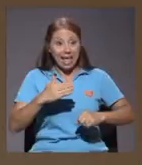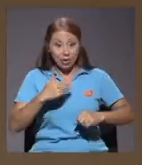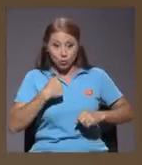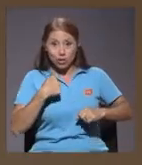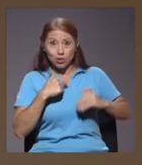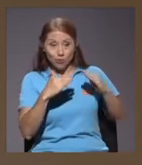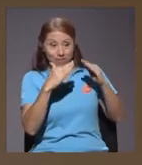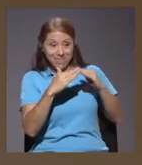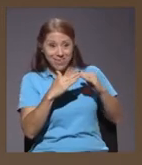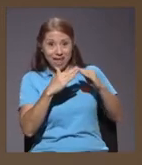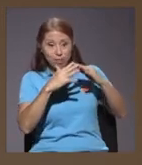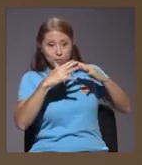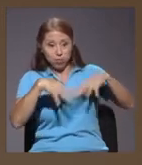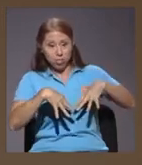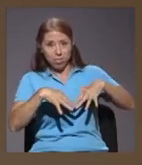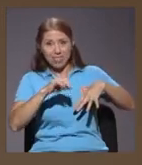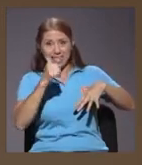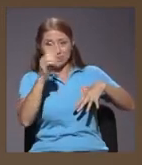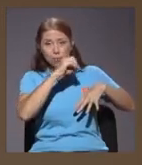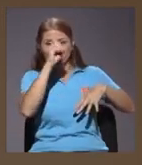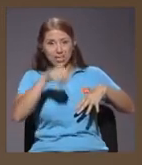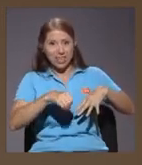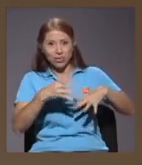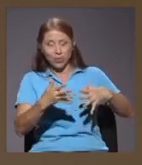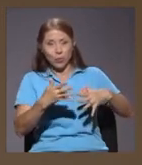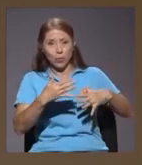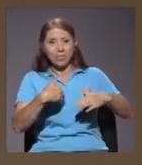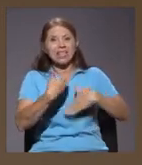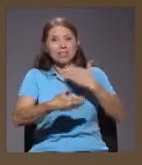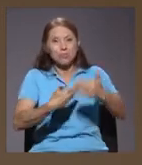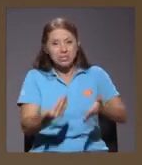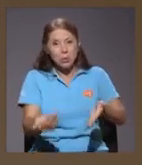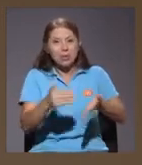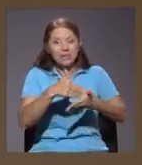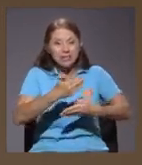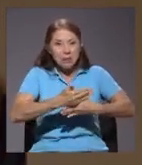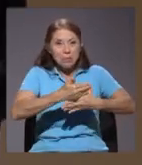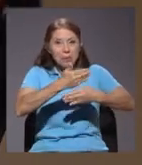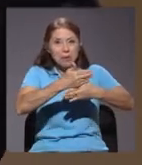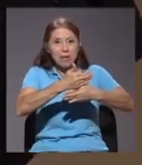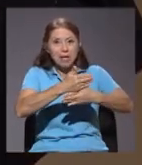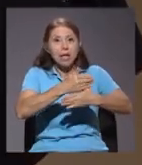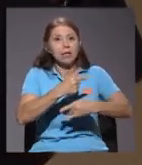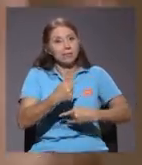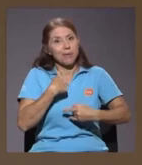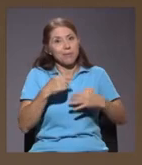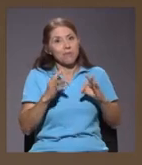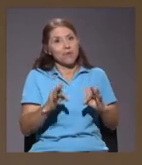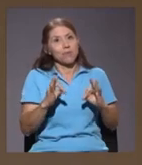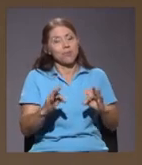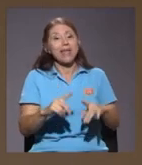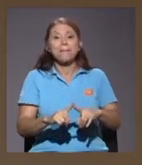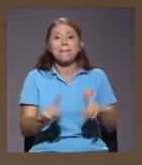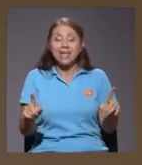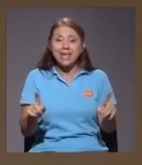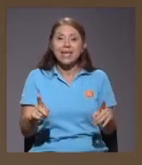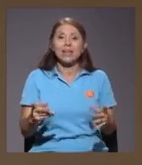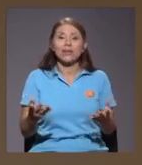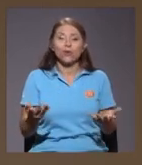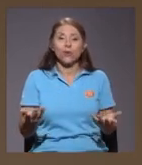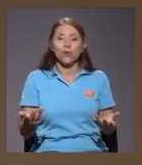se perdió hubo que ponerlo y a mí me fue muy bien pero lo que quiero decir es que